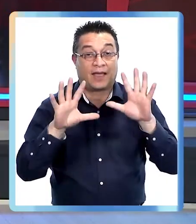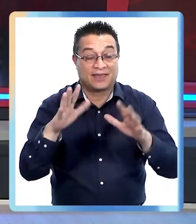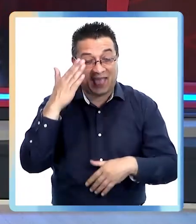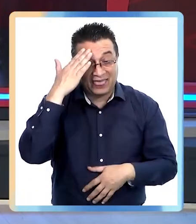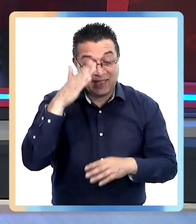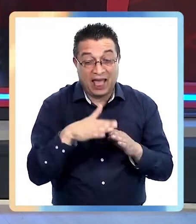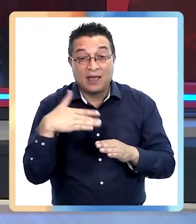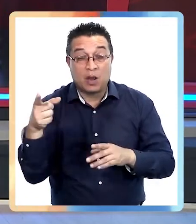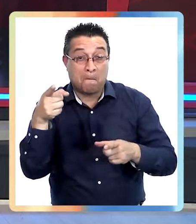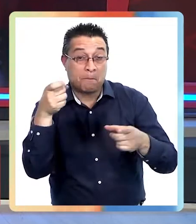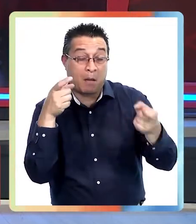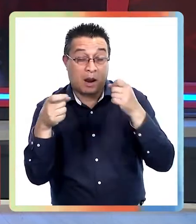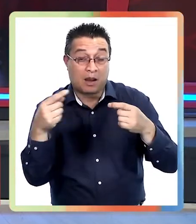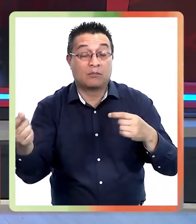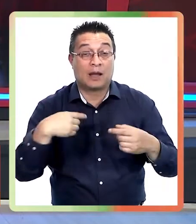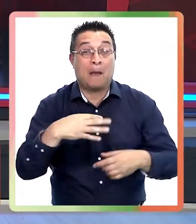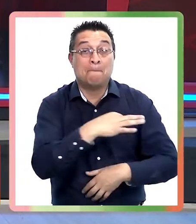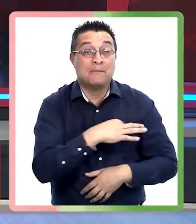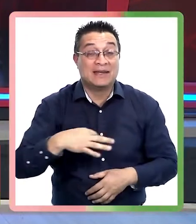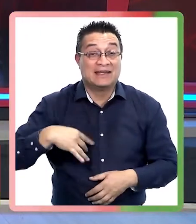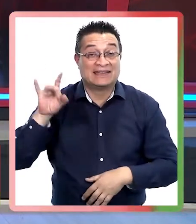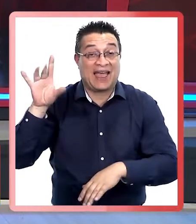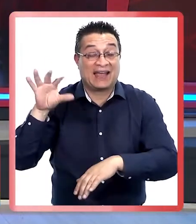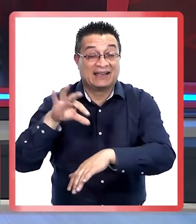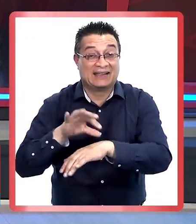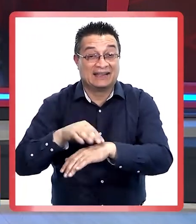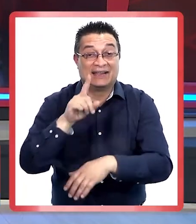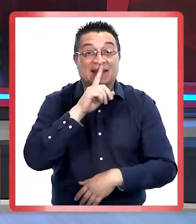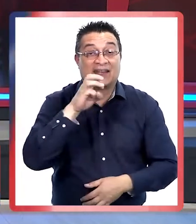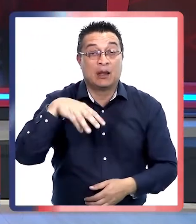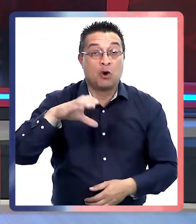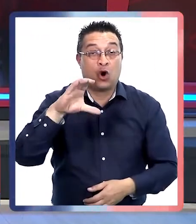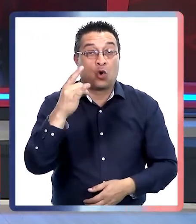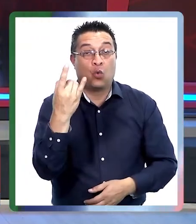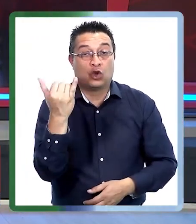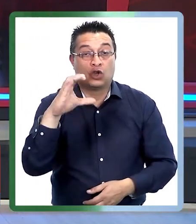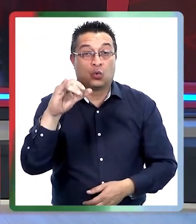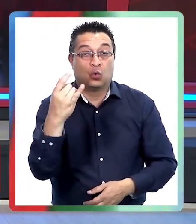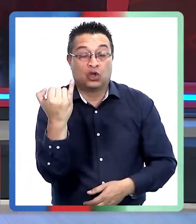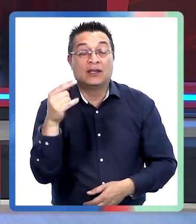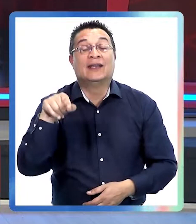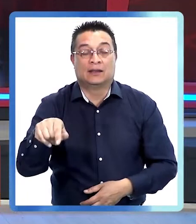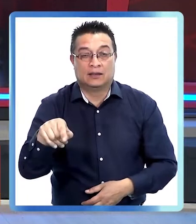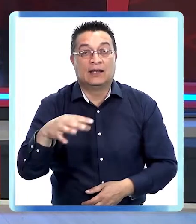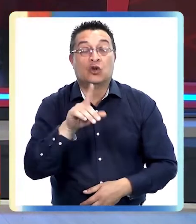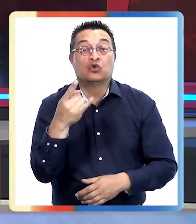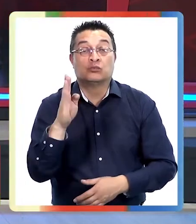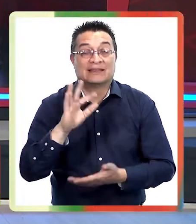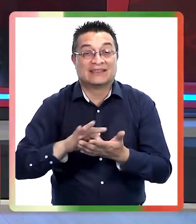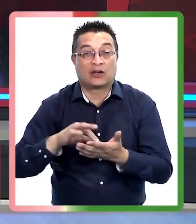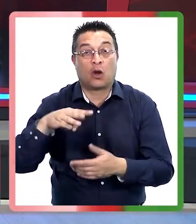10 días después de los balazos que recibieron a la ministra Isquia Siches en la comunidad mapuche de Temuco-Icuy, el subsecretario del Interior, Manuel